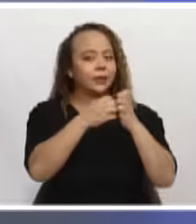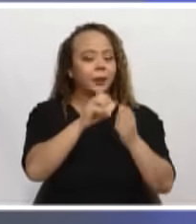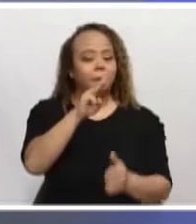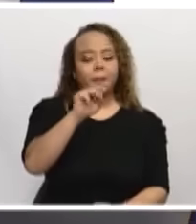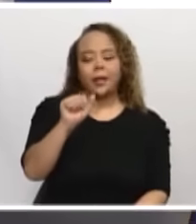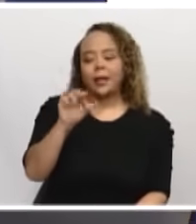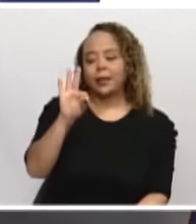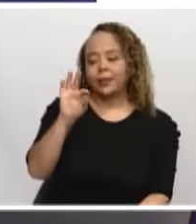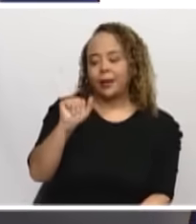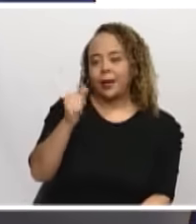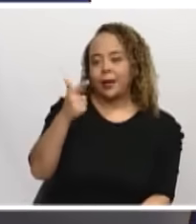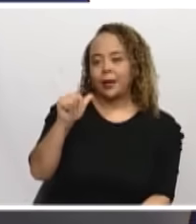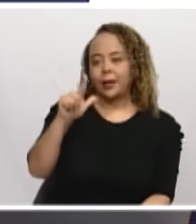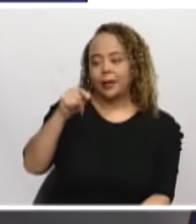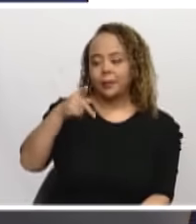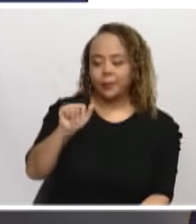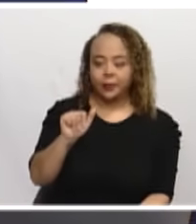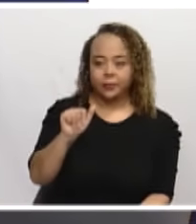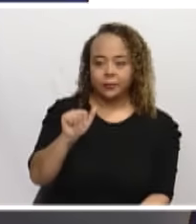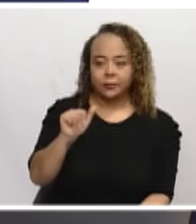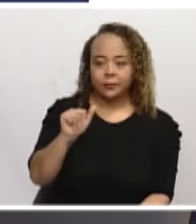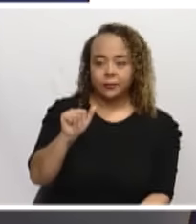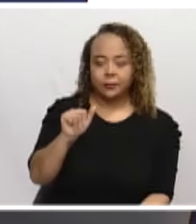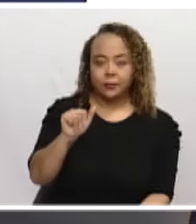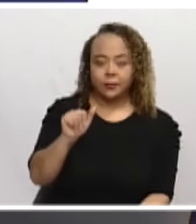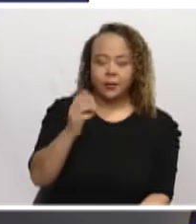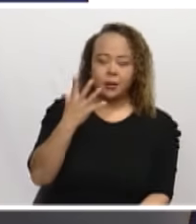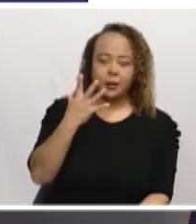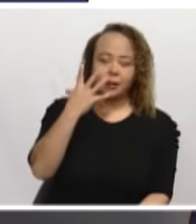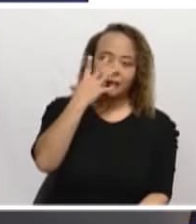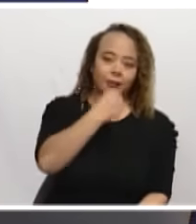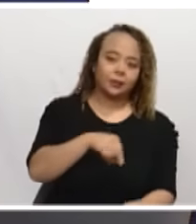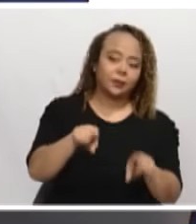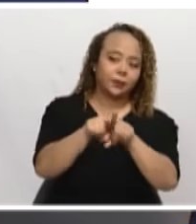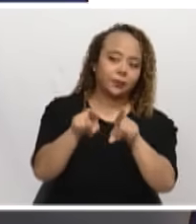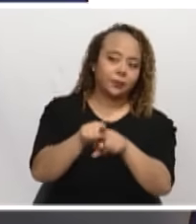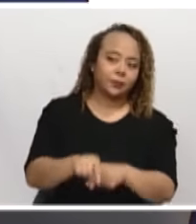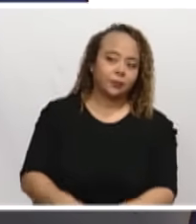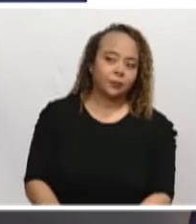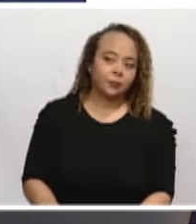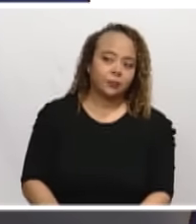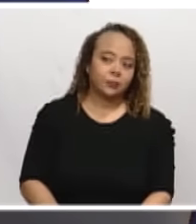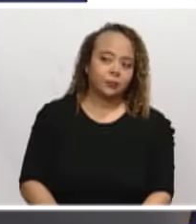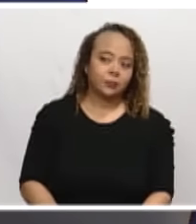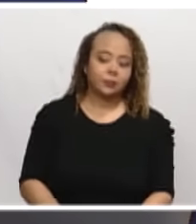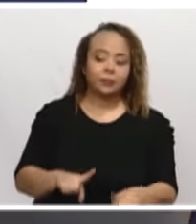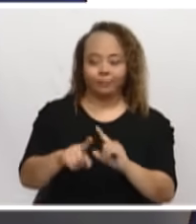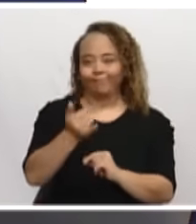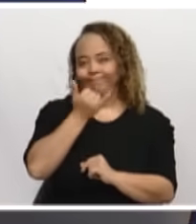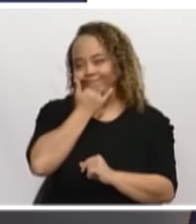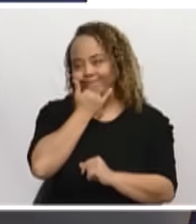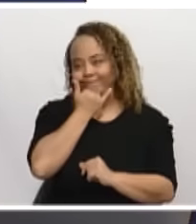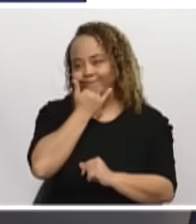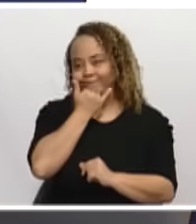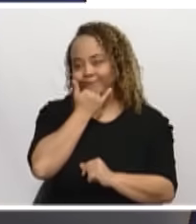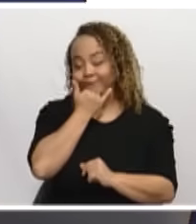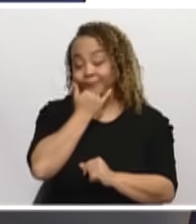ahora recientemente que hiciste un trabajo el estadio matagalpa lindísimo también eh Lo que pasa es que claro es es obra